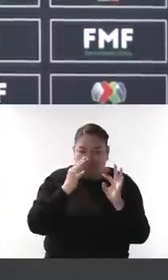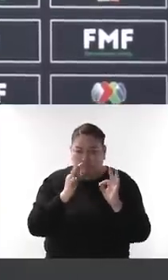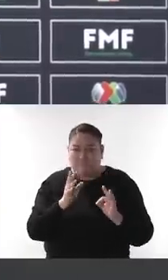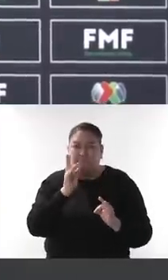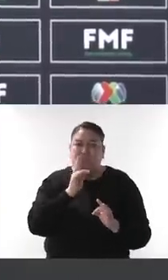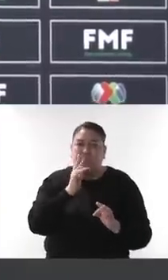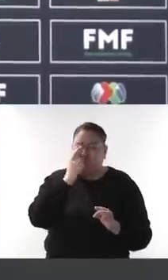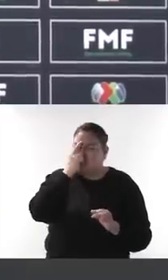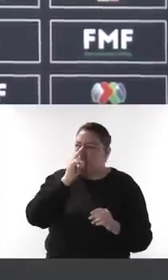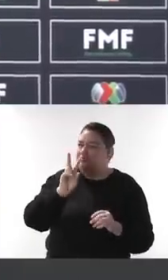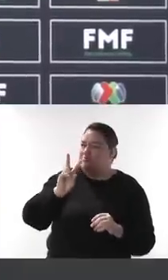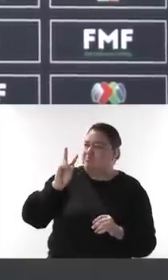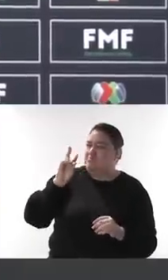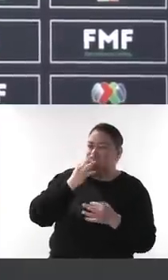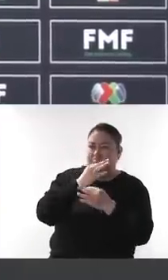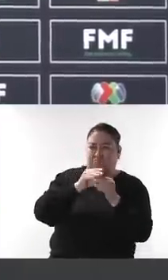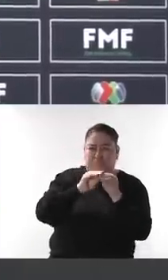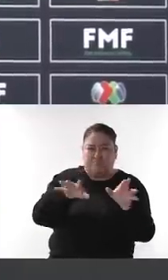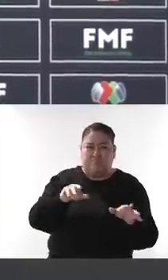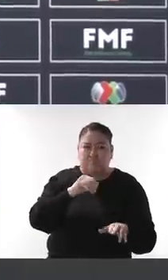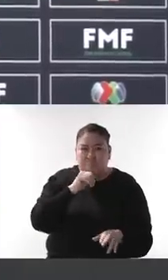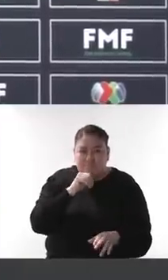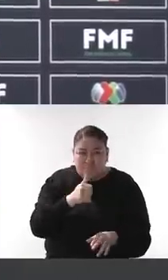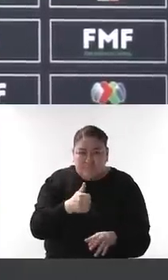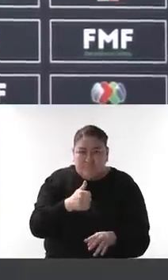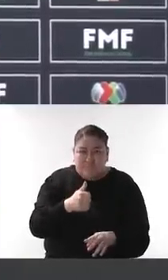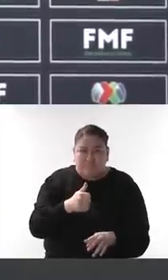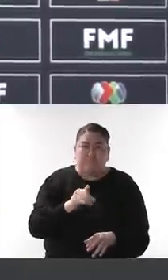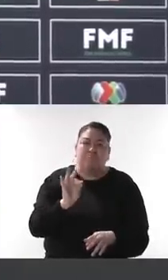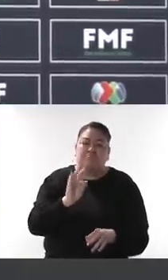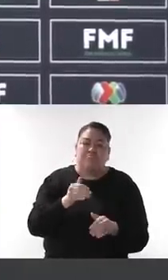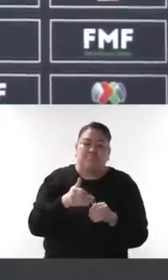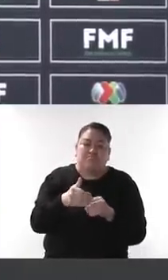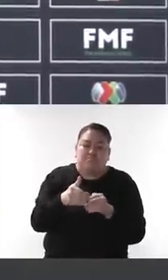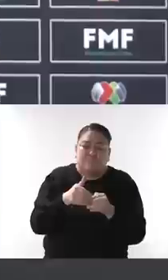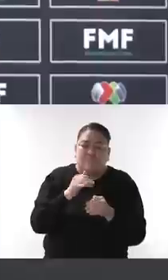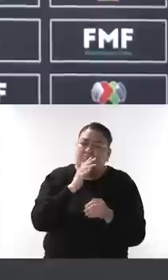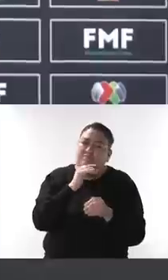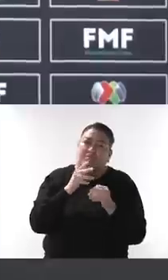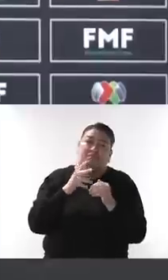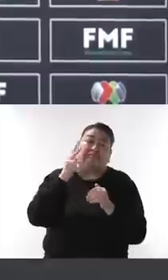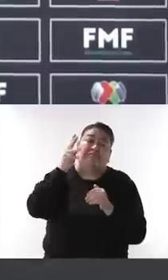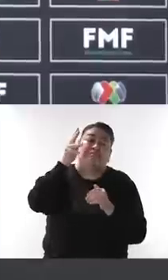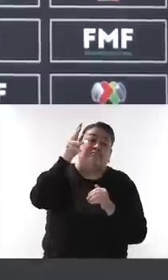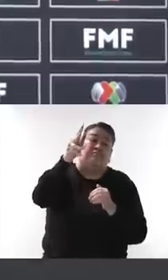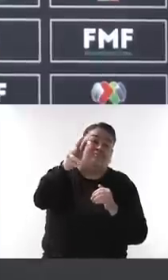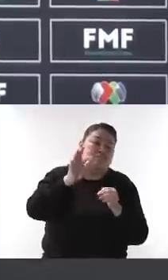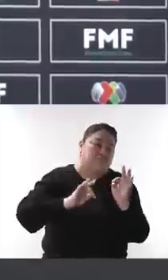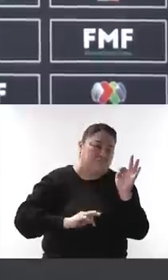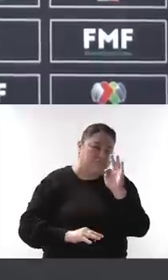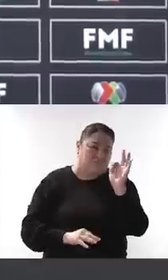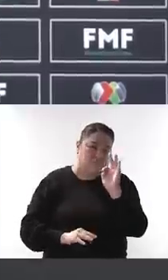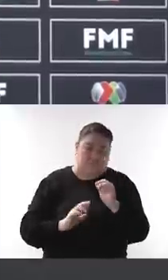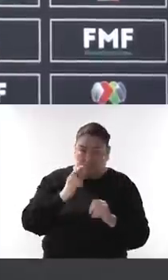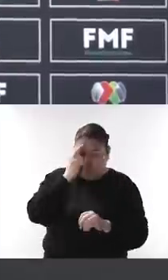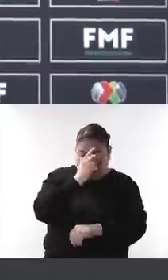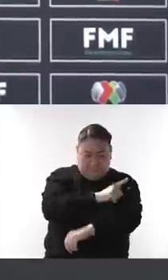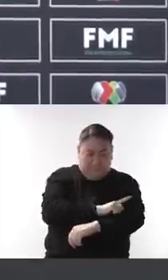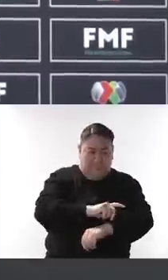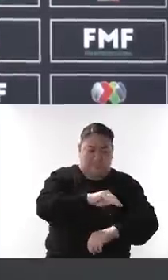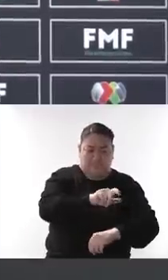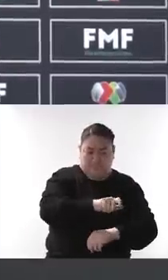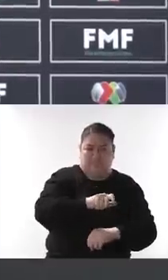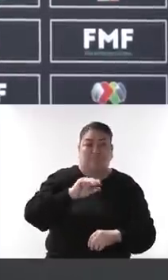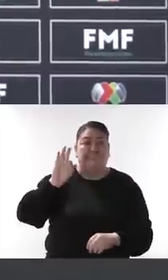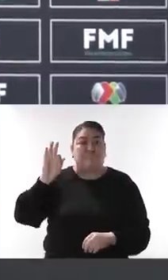el día viernes pasado, no es una cosa que se vea a corto plazo. Como bien dice Mikel, tanto la Liga MX como la